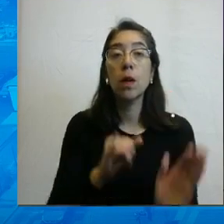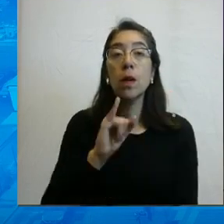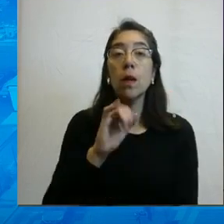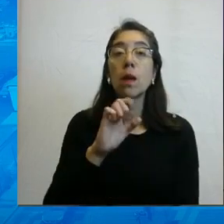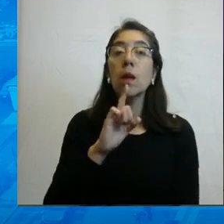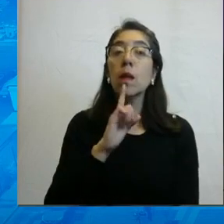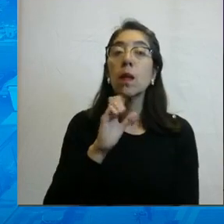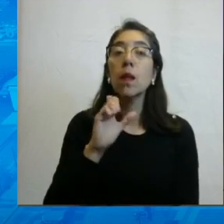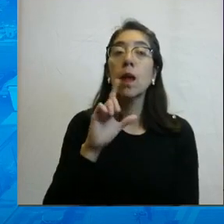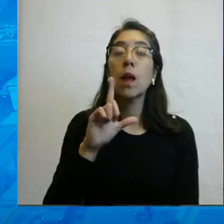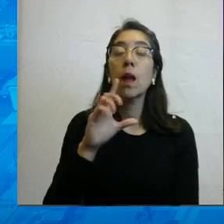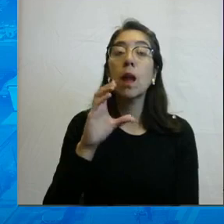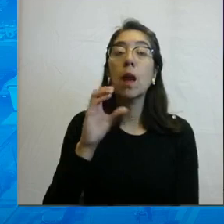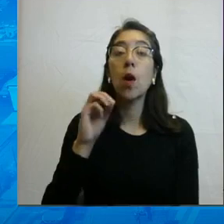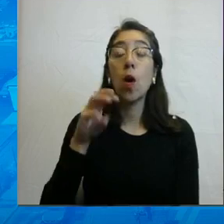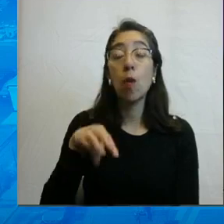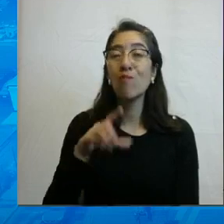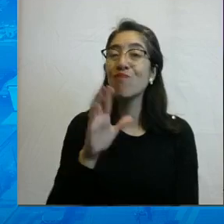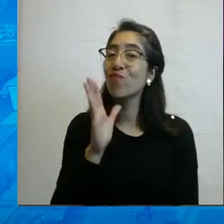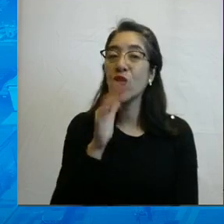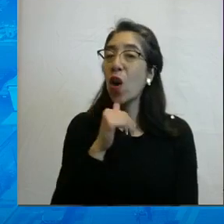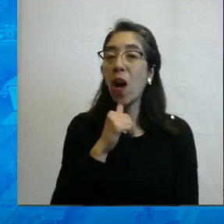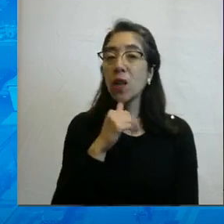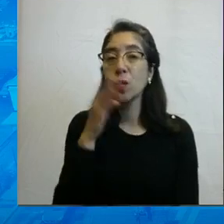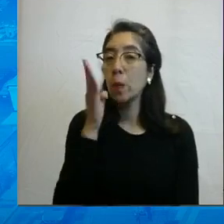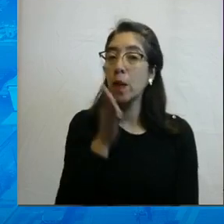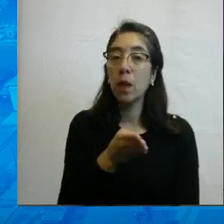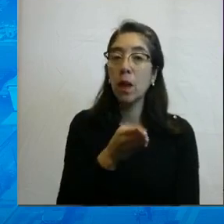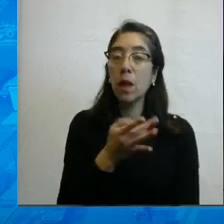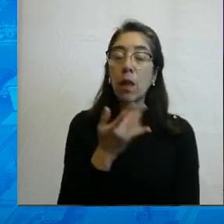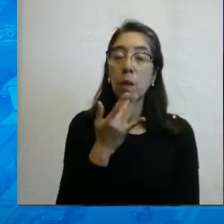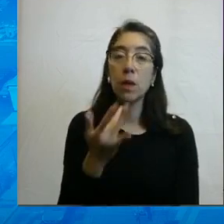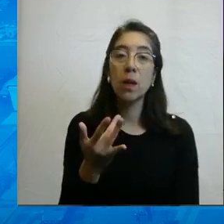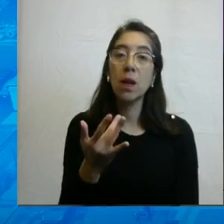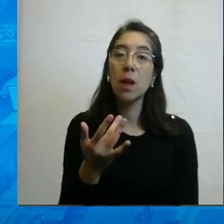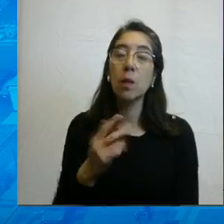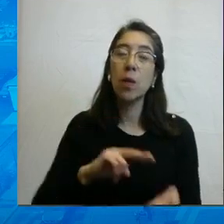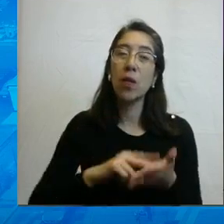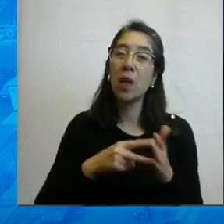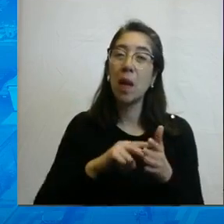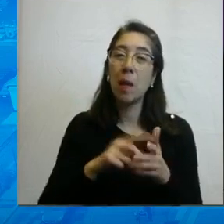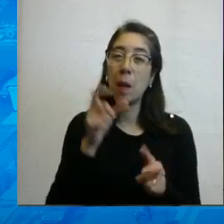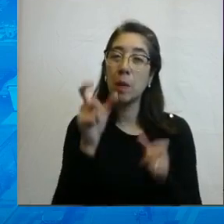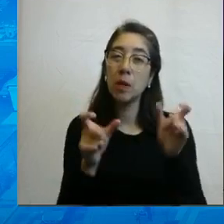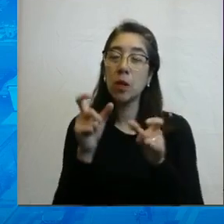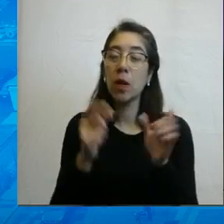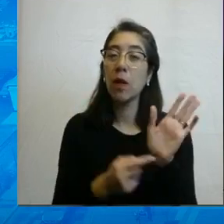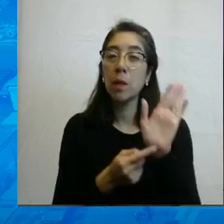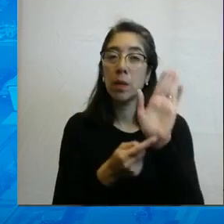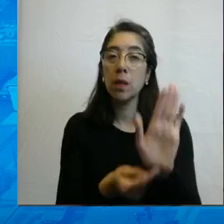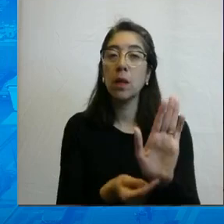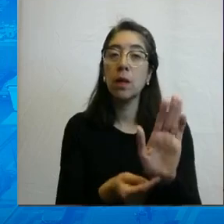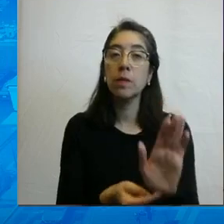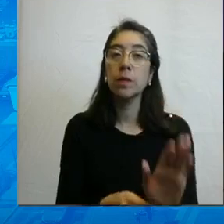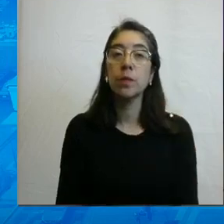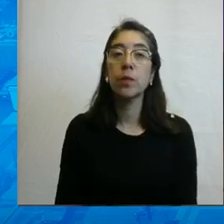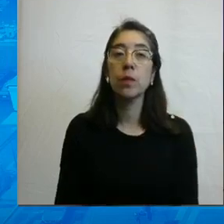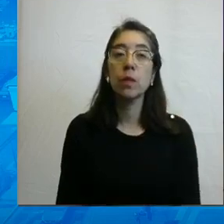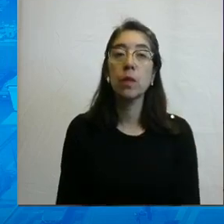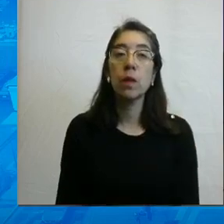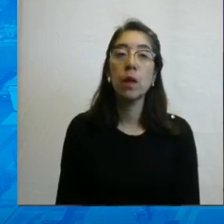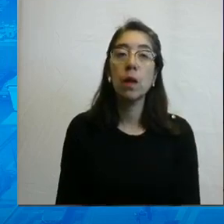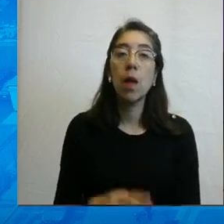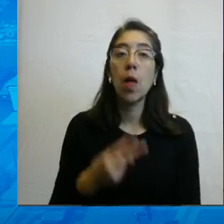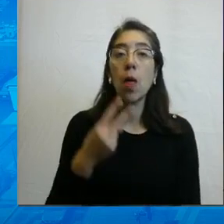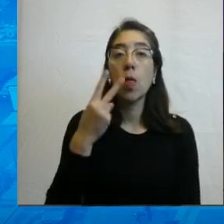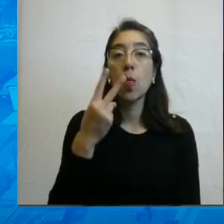no avisaron a última hora, así que la próxima semana ellos harían su exposición. 2.2 es la presentación que da cuenta